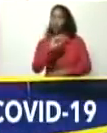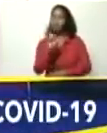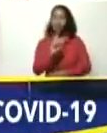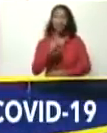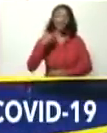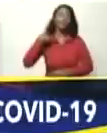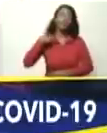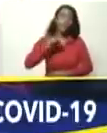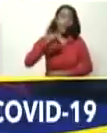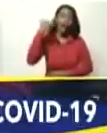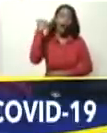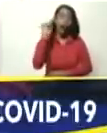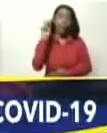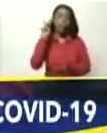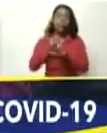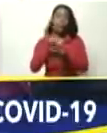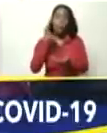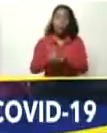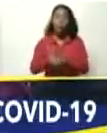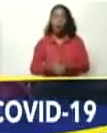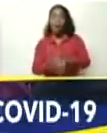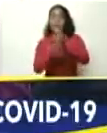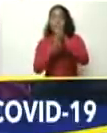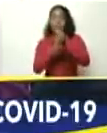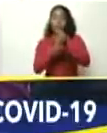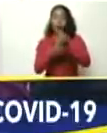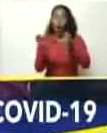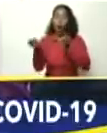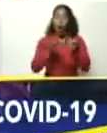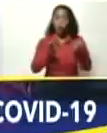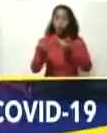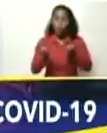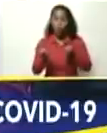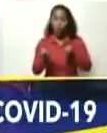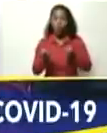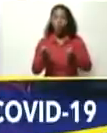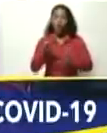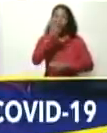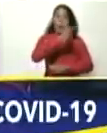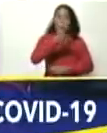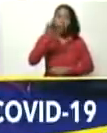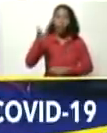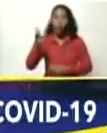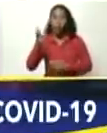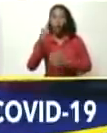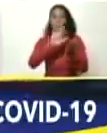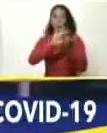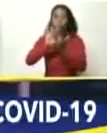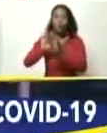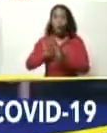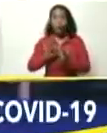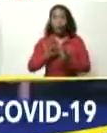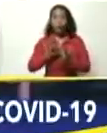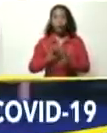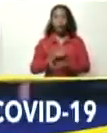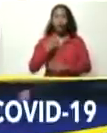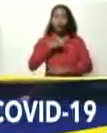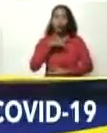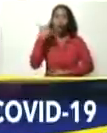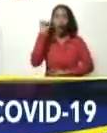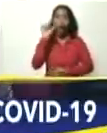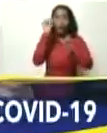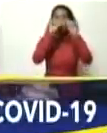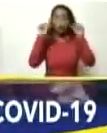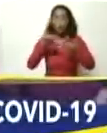haber presencia, liderazgo presencial, con la gente. Nosotros tenemos el sistema del